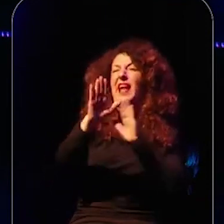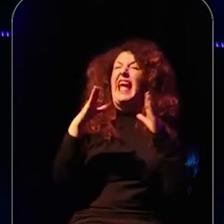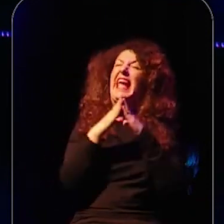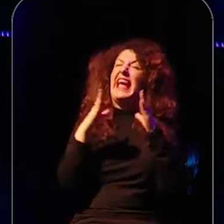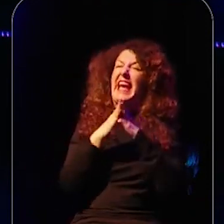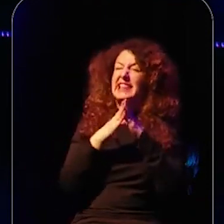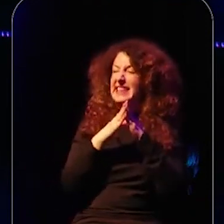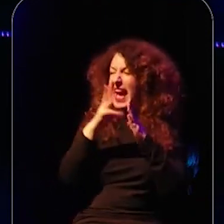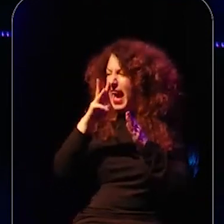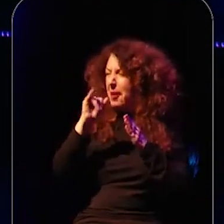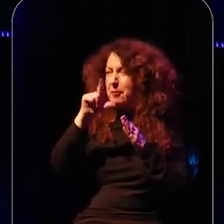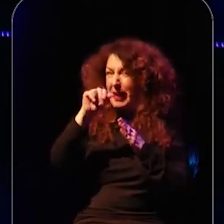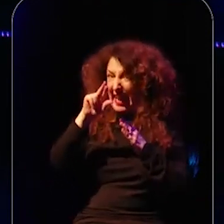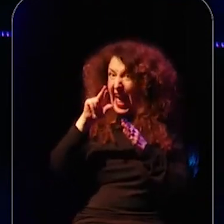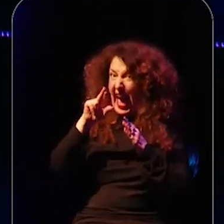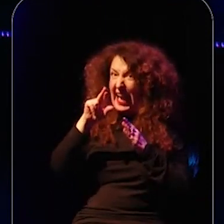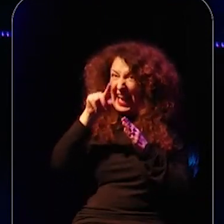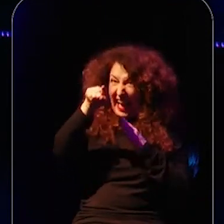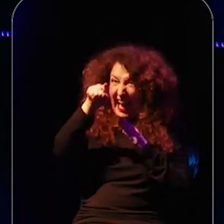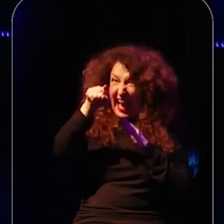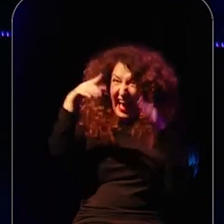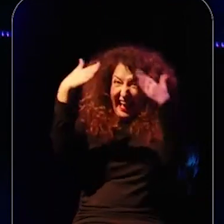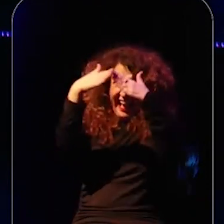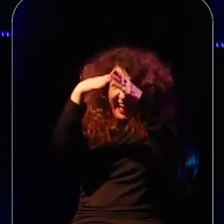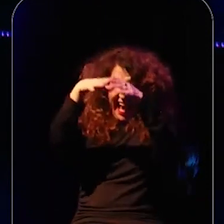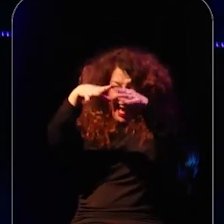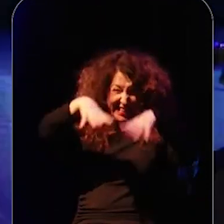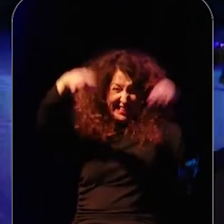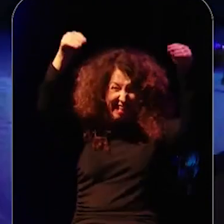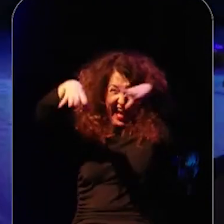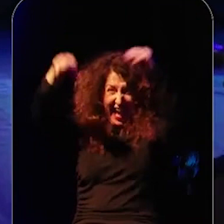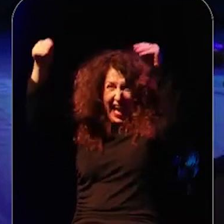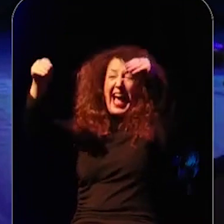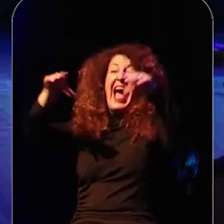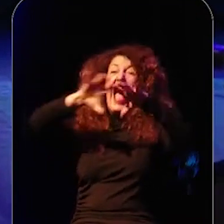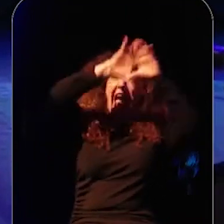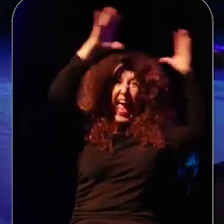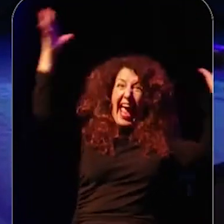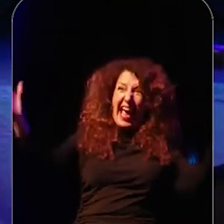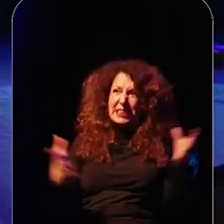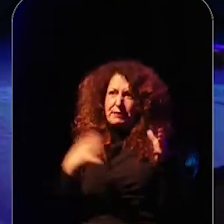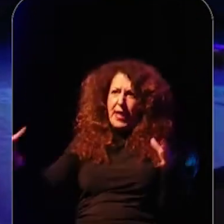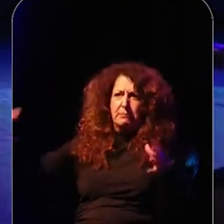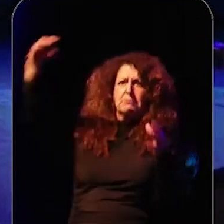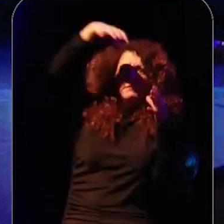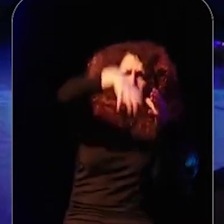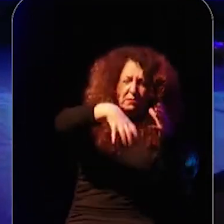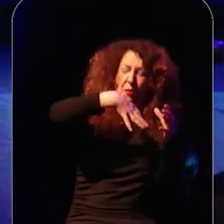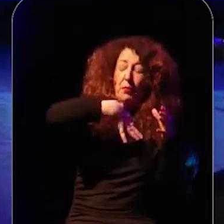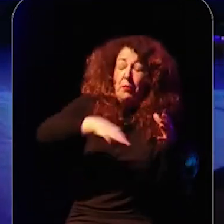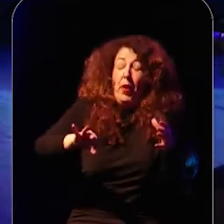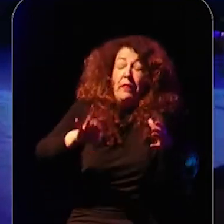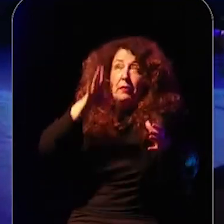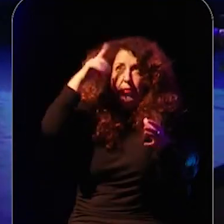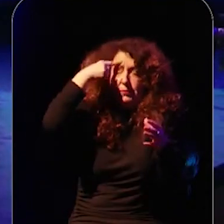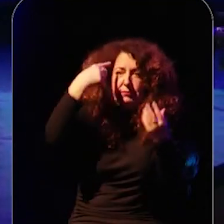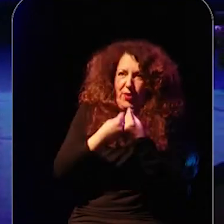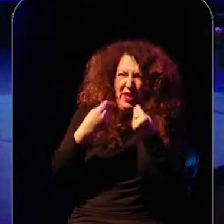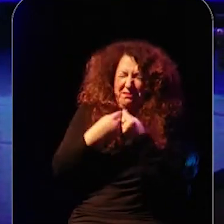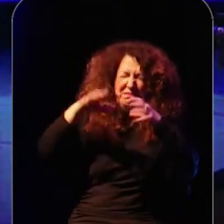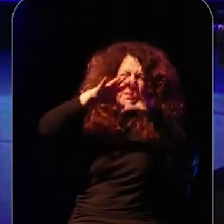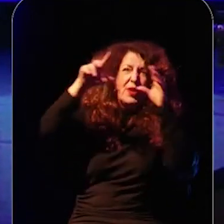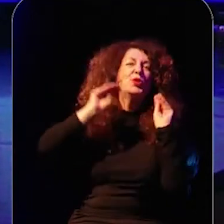risas, decíamos, es que cabe el pilar dentro de la esfera. Es que está fuera de escala, es que nosotros no podemos entenderlo porque al final es